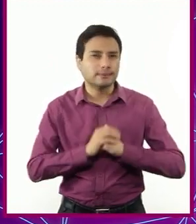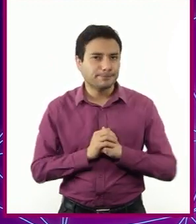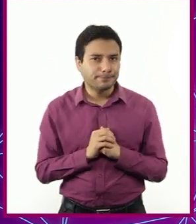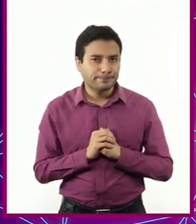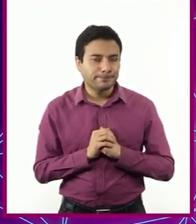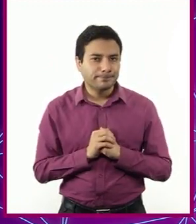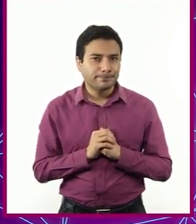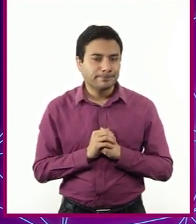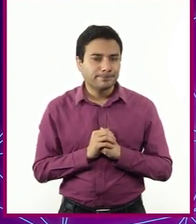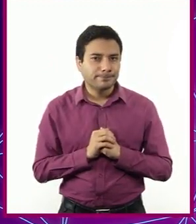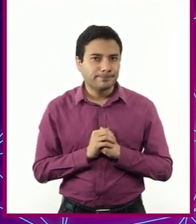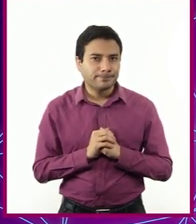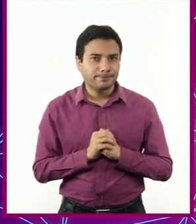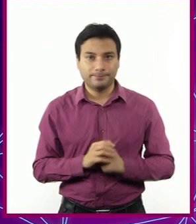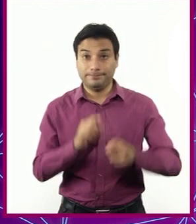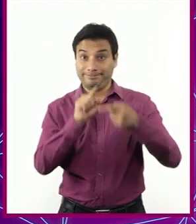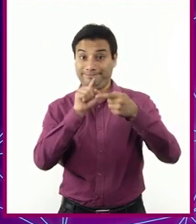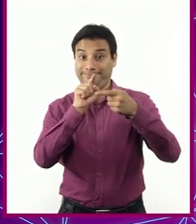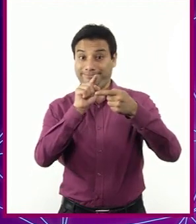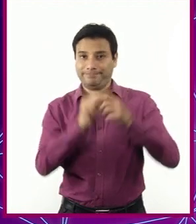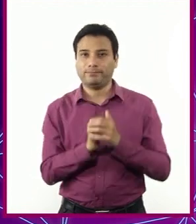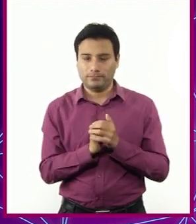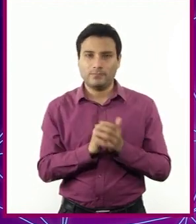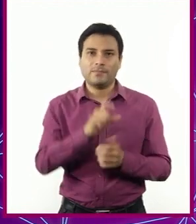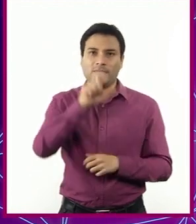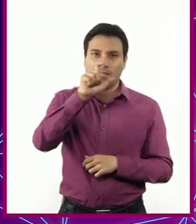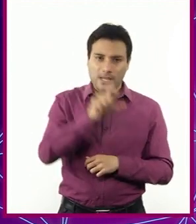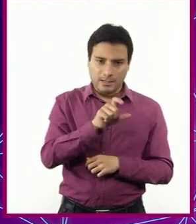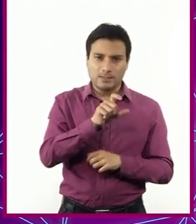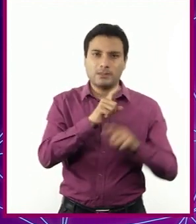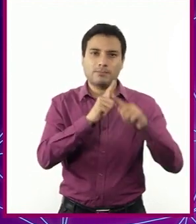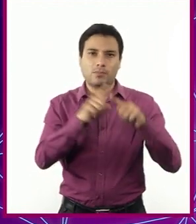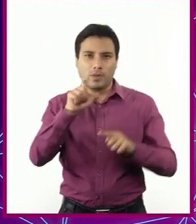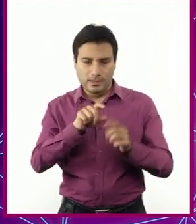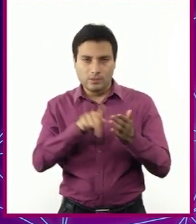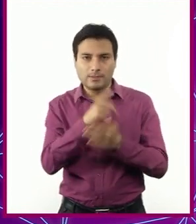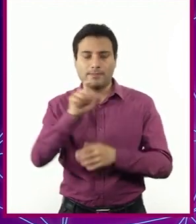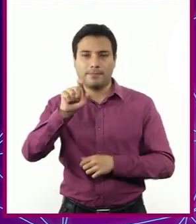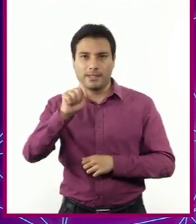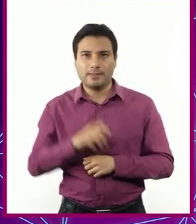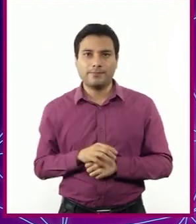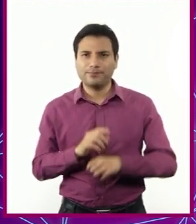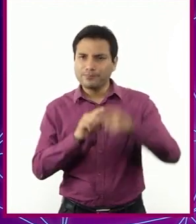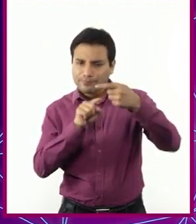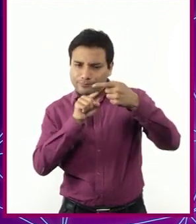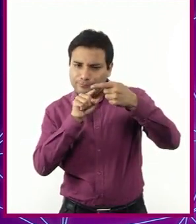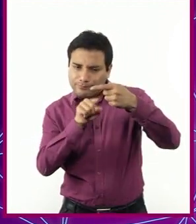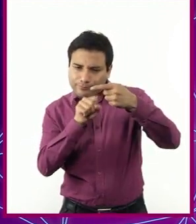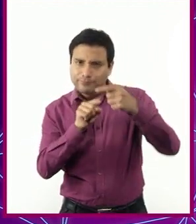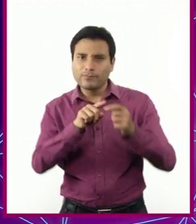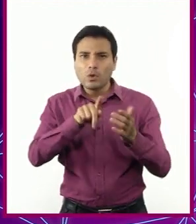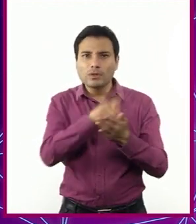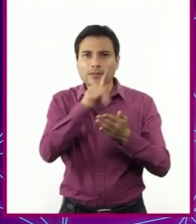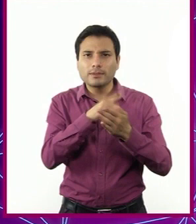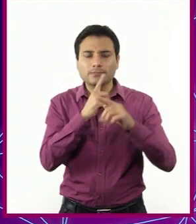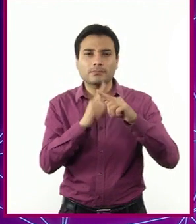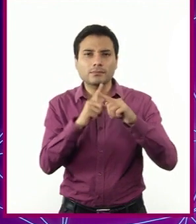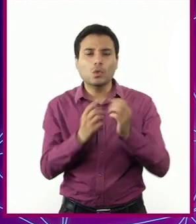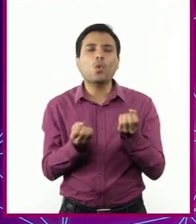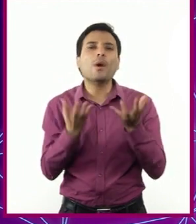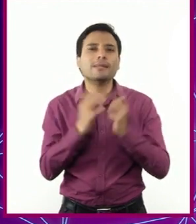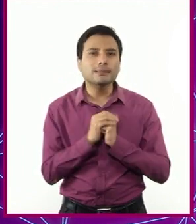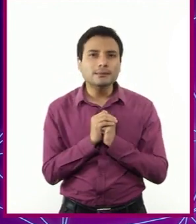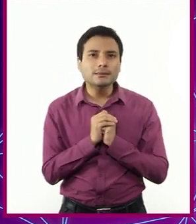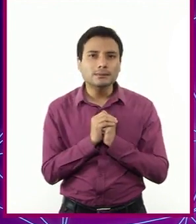numerador. Son 20 veces. ¿Y cuántas veces se multiplica la X por sí misma en el denominador?